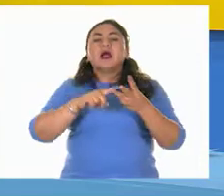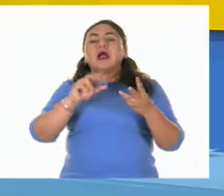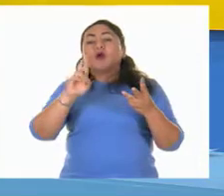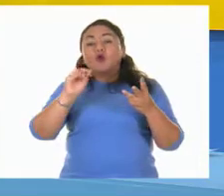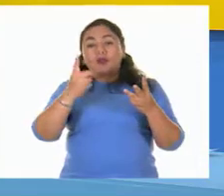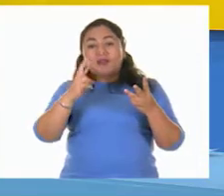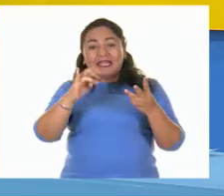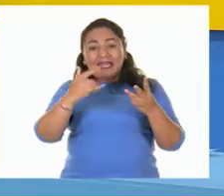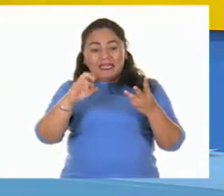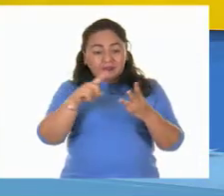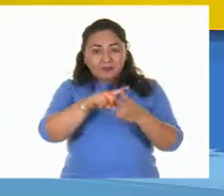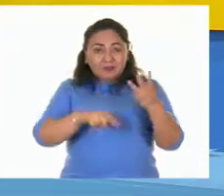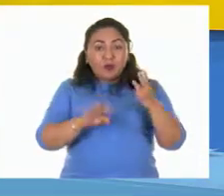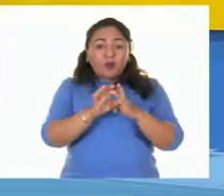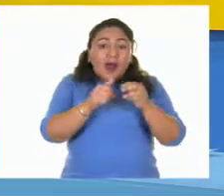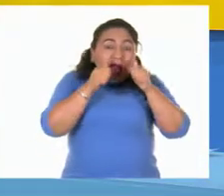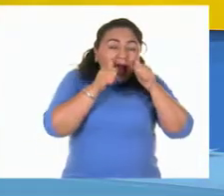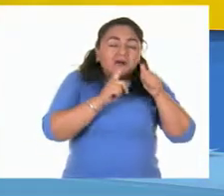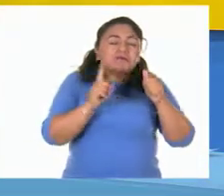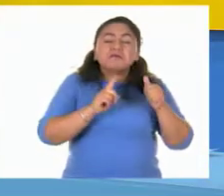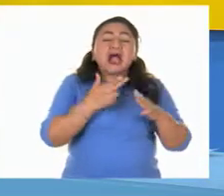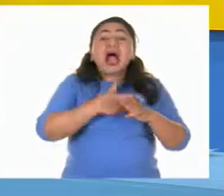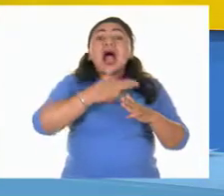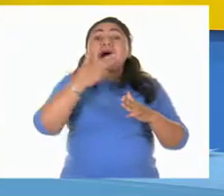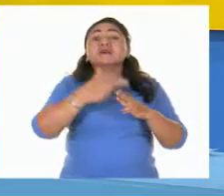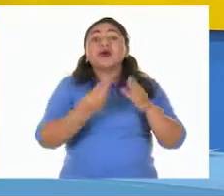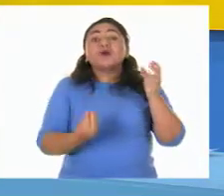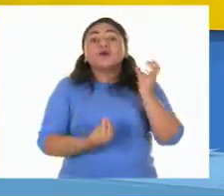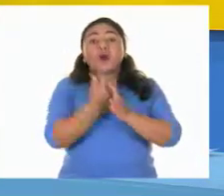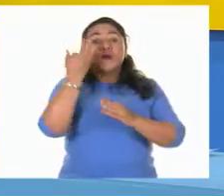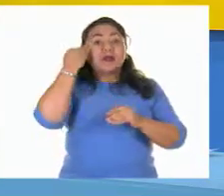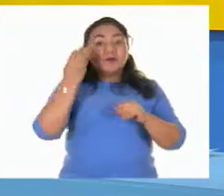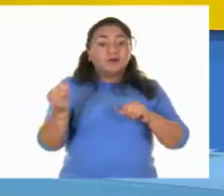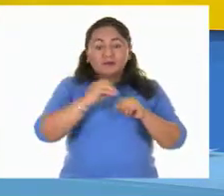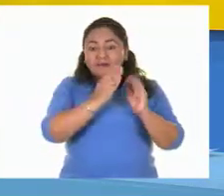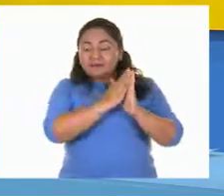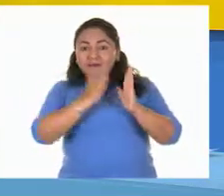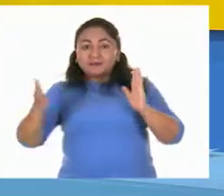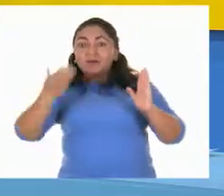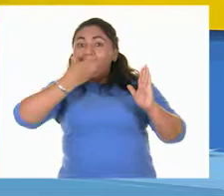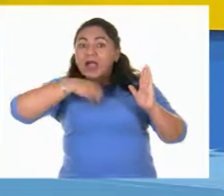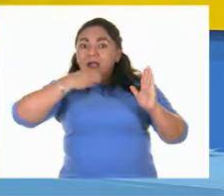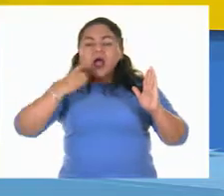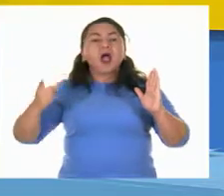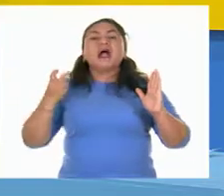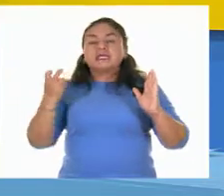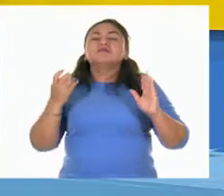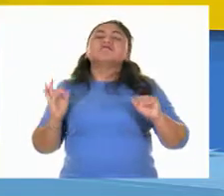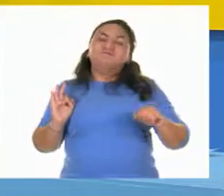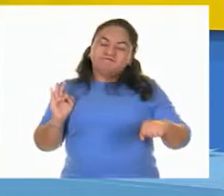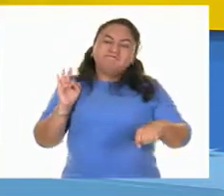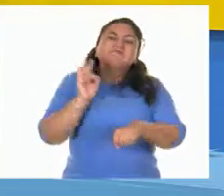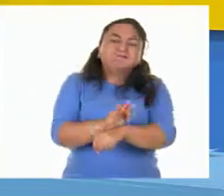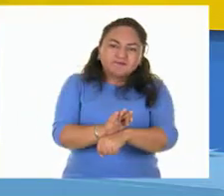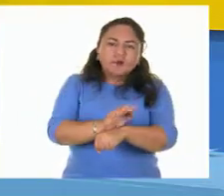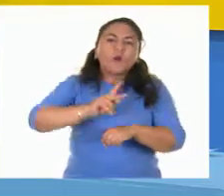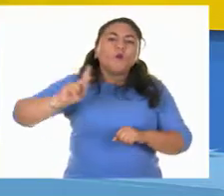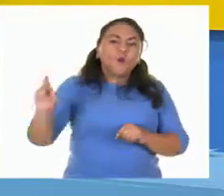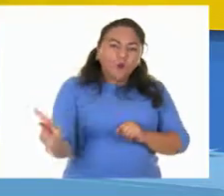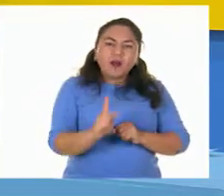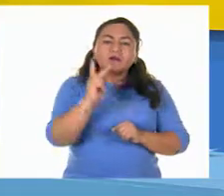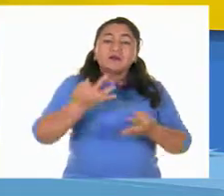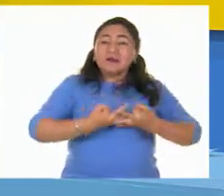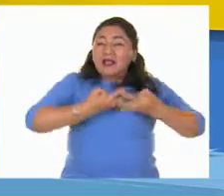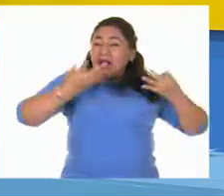no le prestaron mucha atención. Y fue hasta el nuevo periodo presidencial con Lázaro Cárdenas que el reparto masivo de